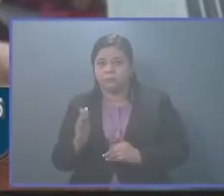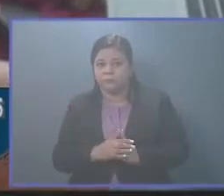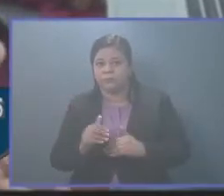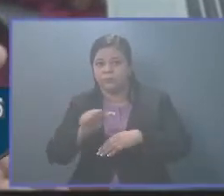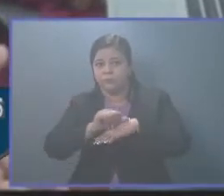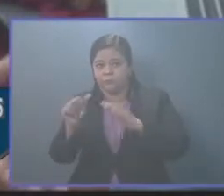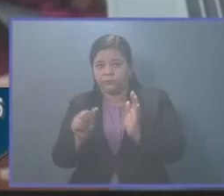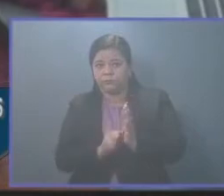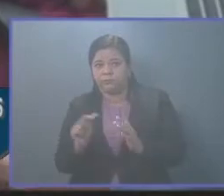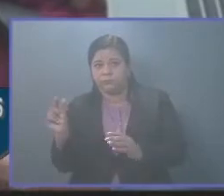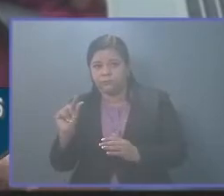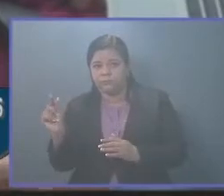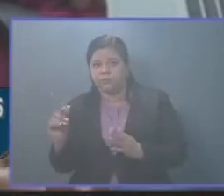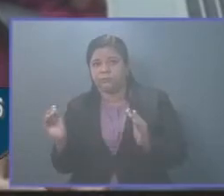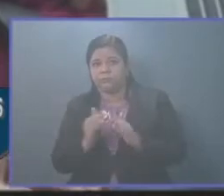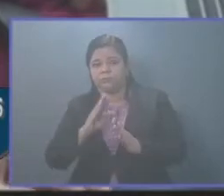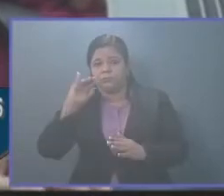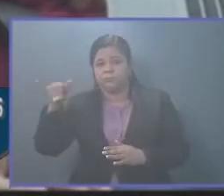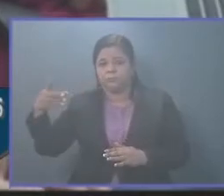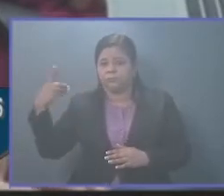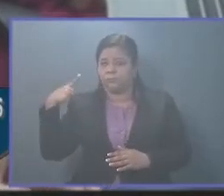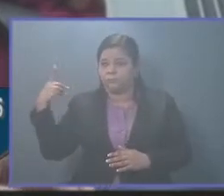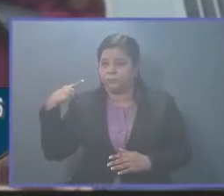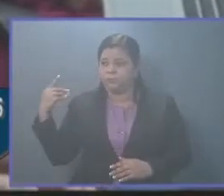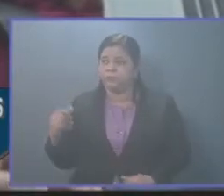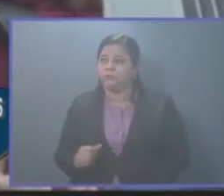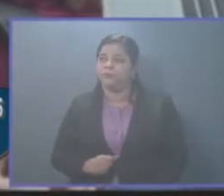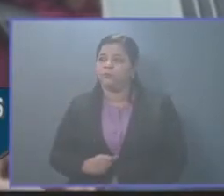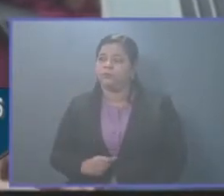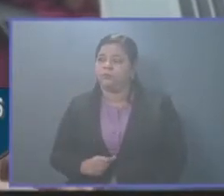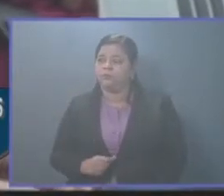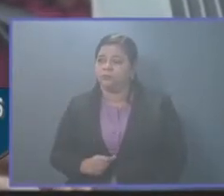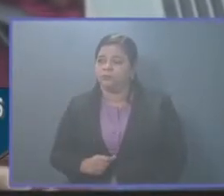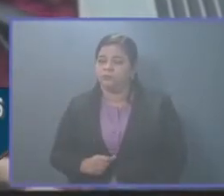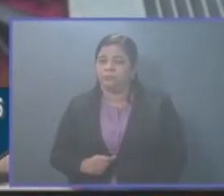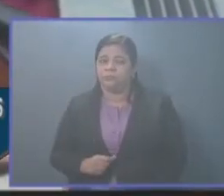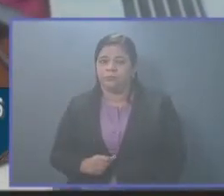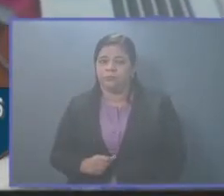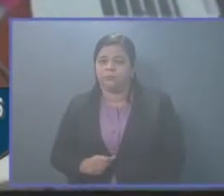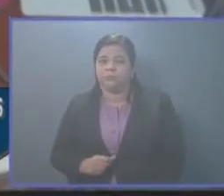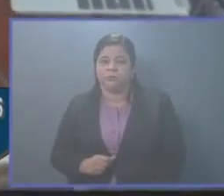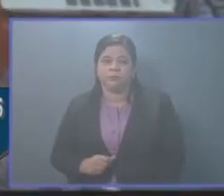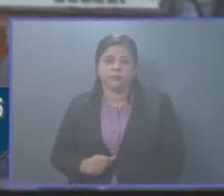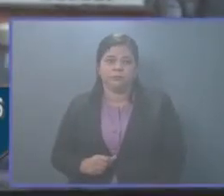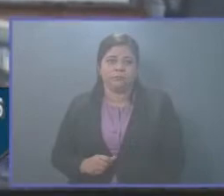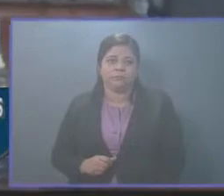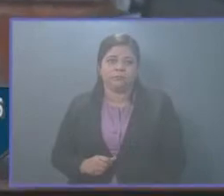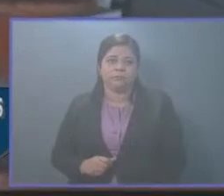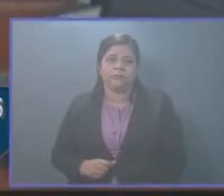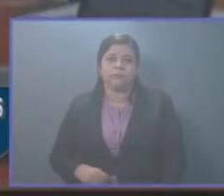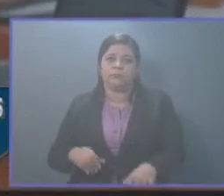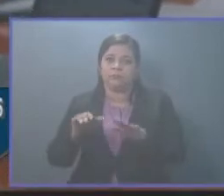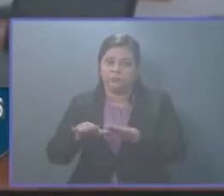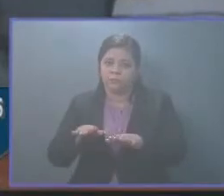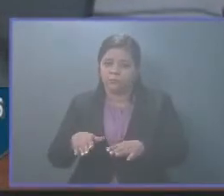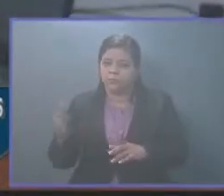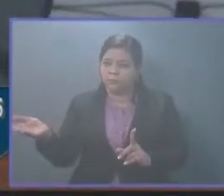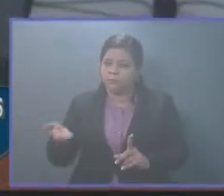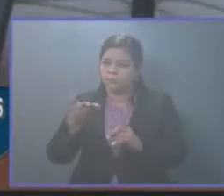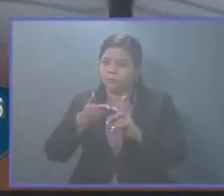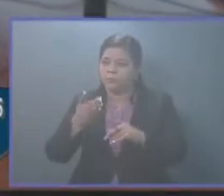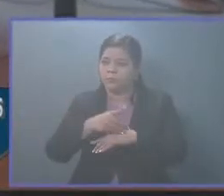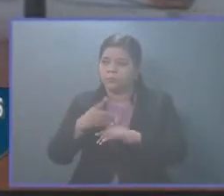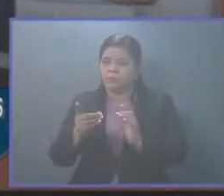Legislativa y de la Junta Directiva del FER. Correcto. Bien, vamos a ir finalizando. Entiendo que me ha pedido la palabra el